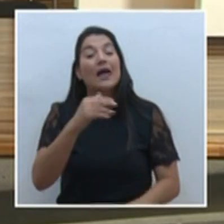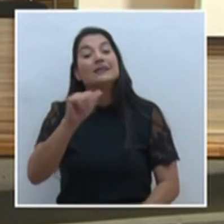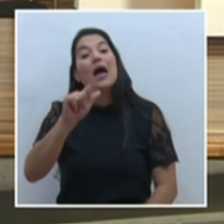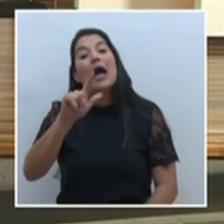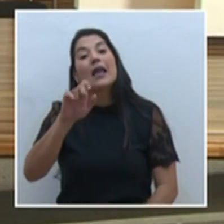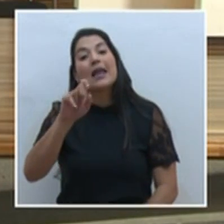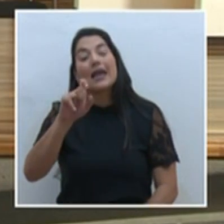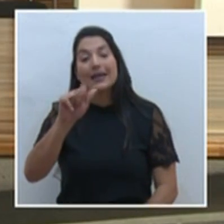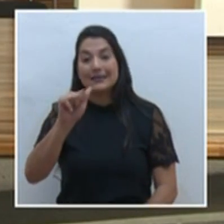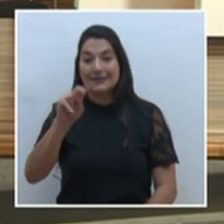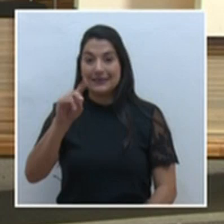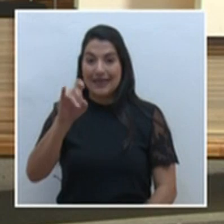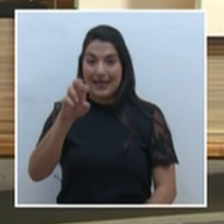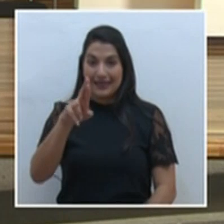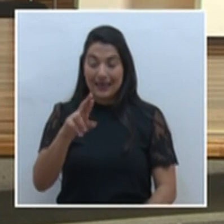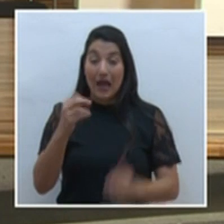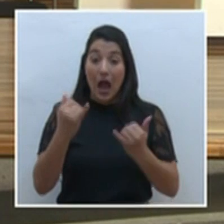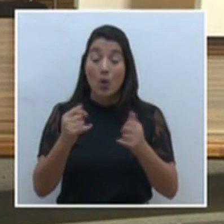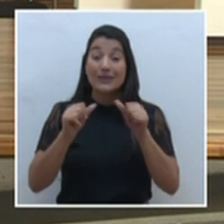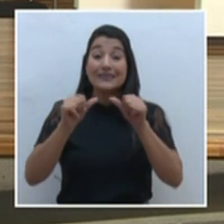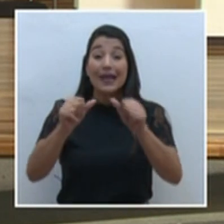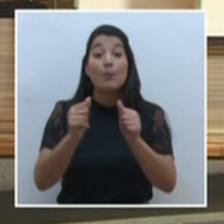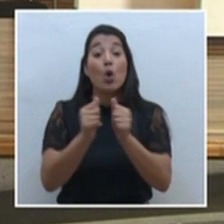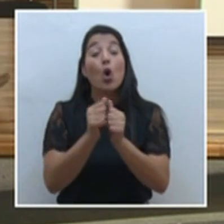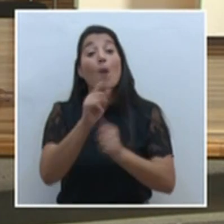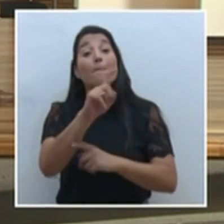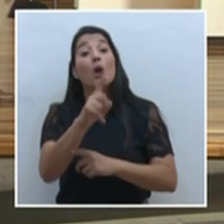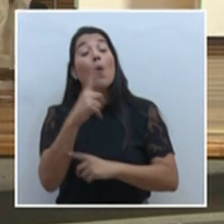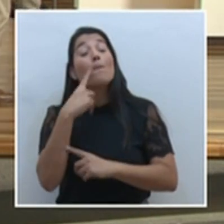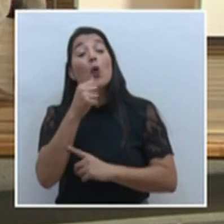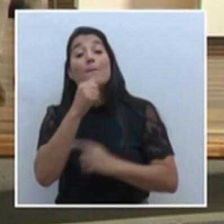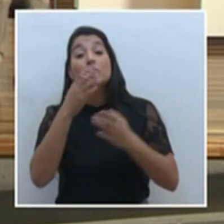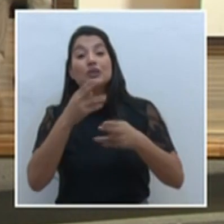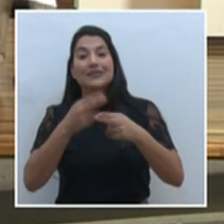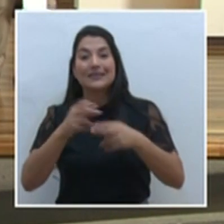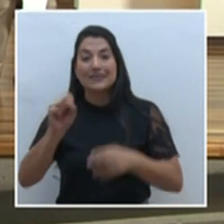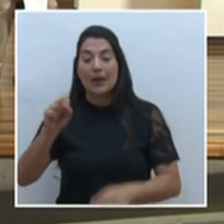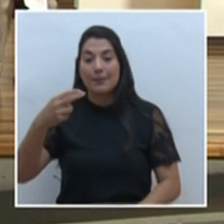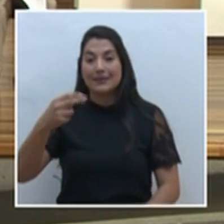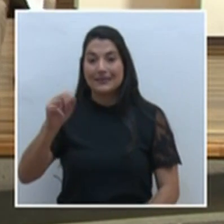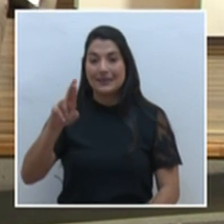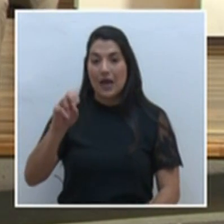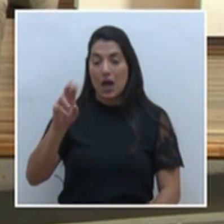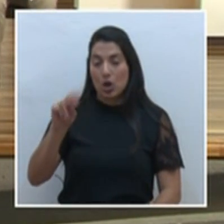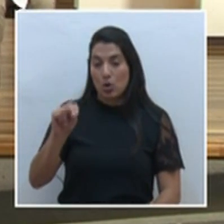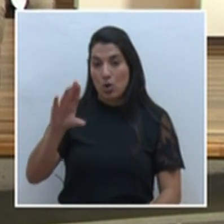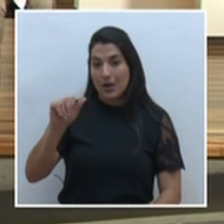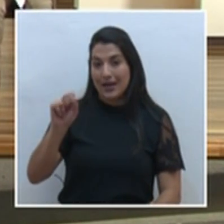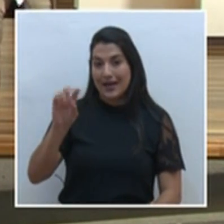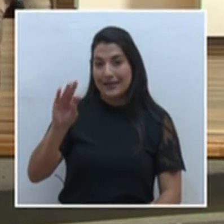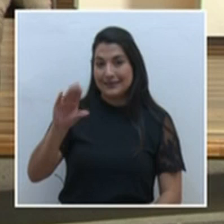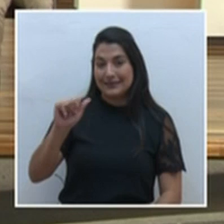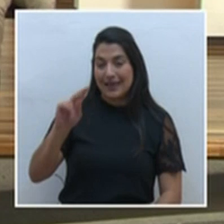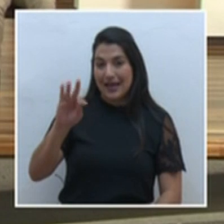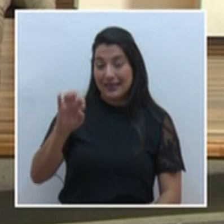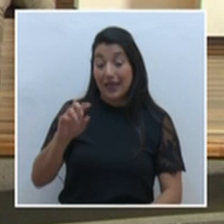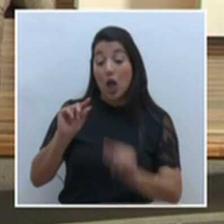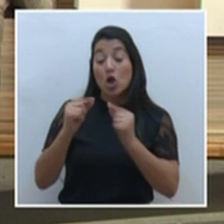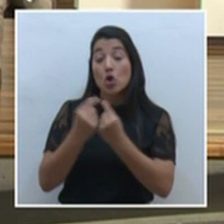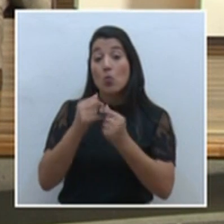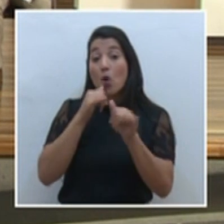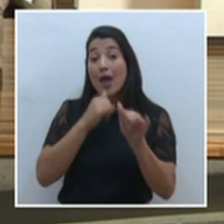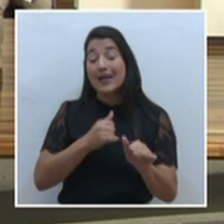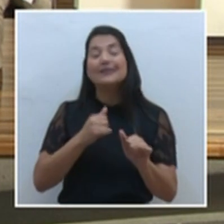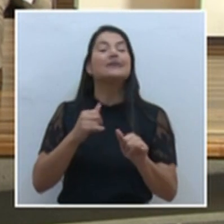Alexander. Continuamos con la pregunta de Sharon Cascante, de Grupo Extra, Diario Extra. Sharon, por favor,